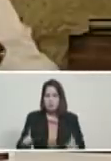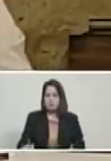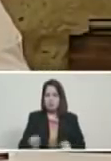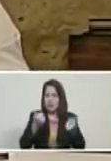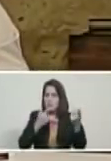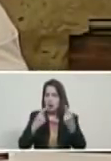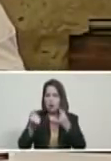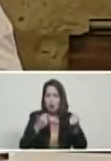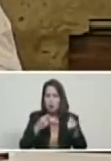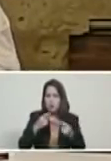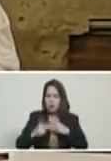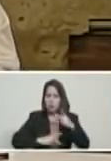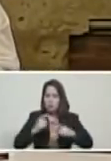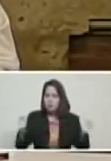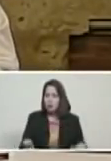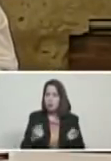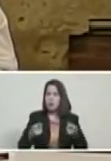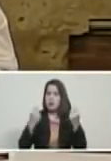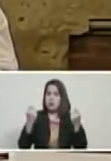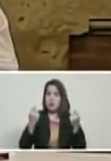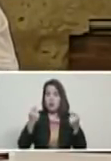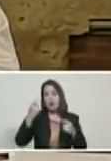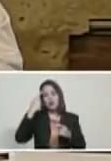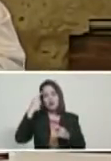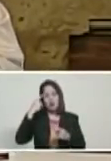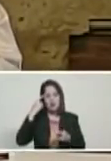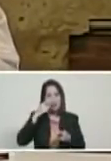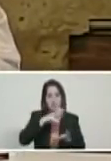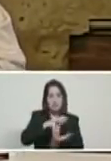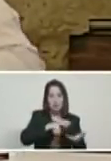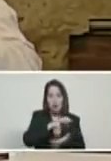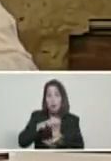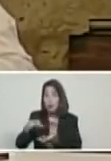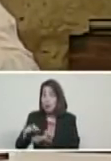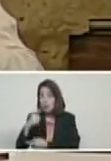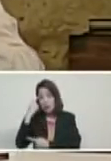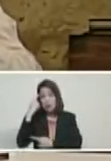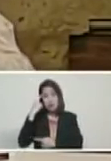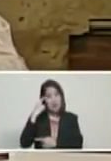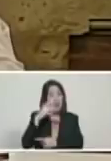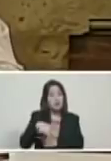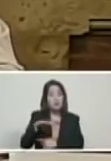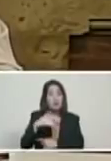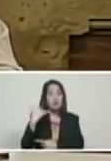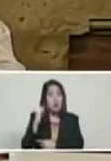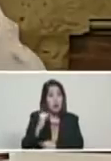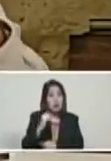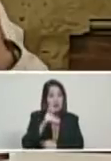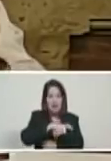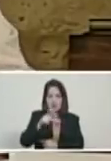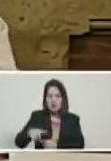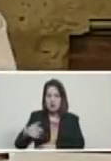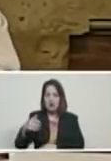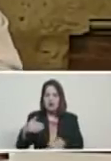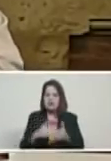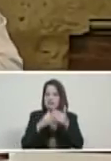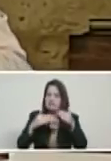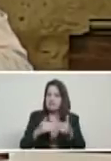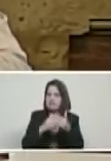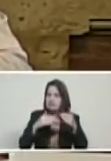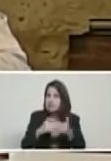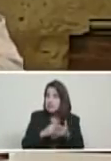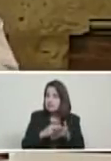prosperidad. Y sé dónde están las perturbaciones, y sé dónde están los perturbadores.